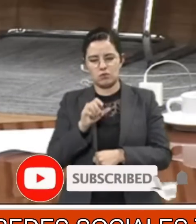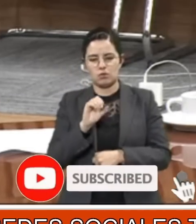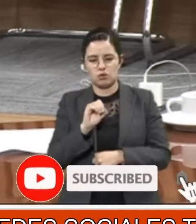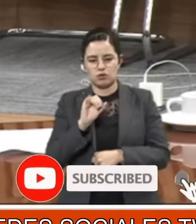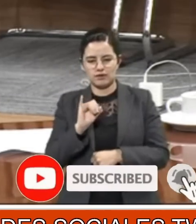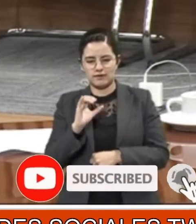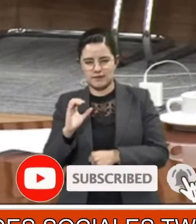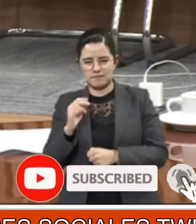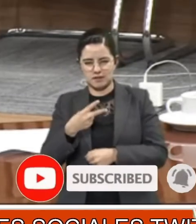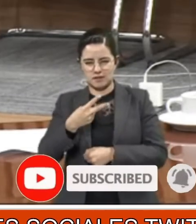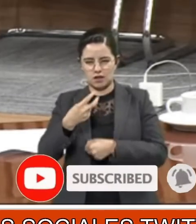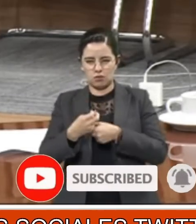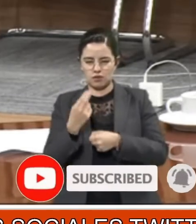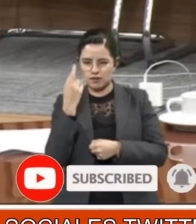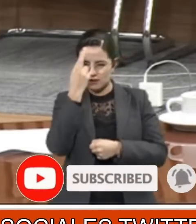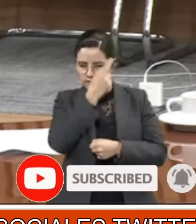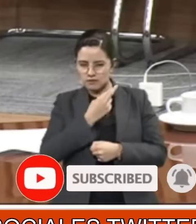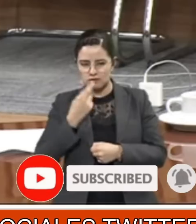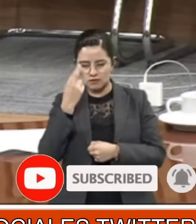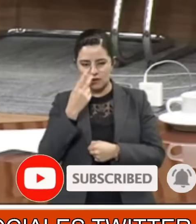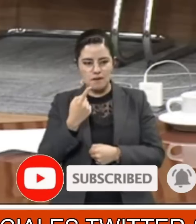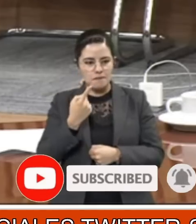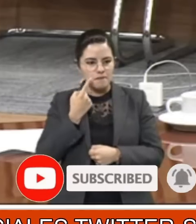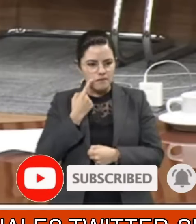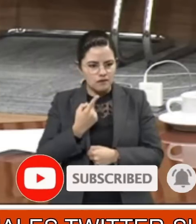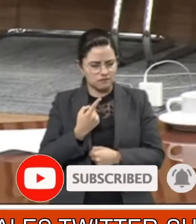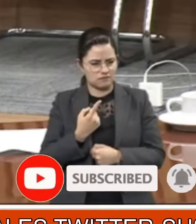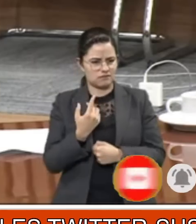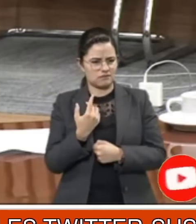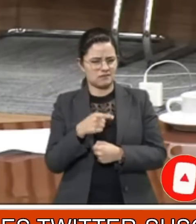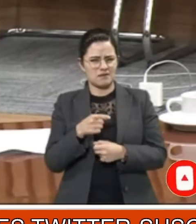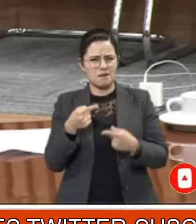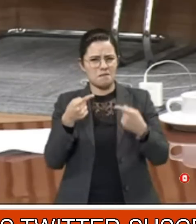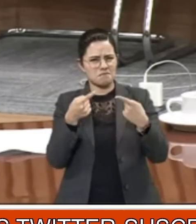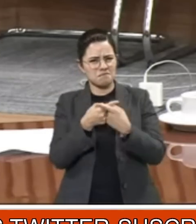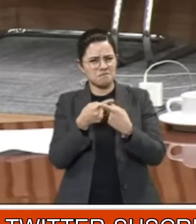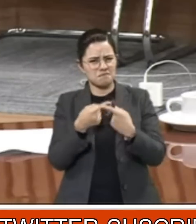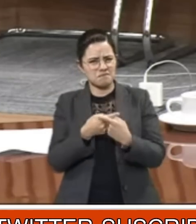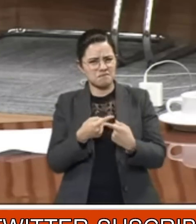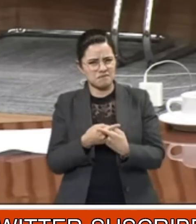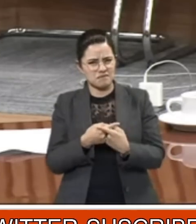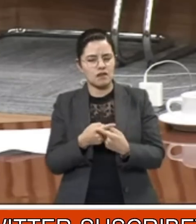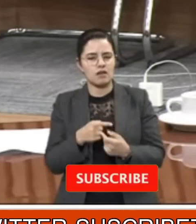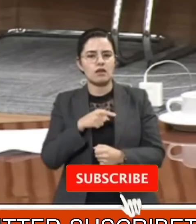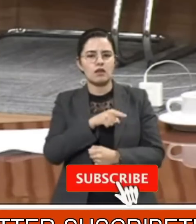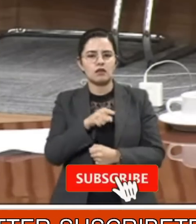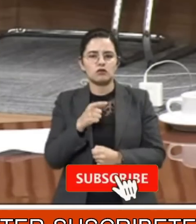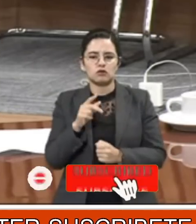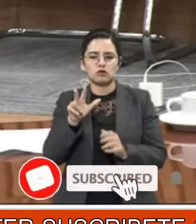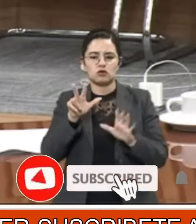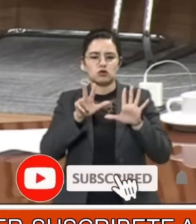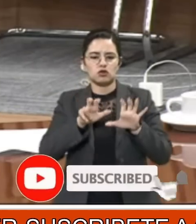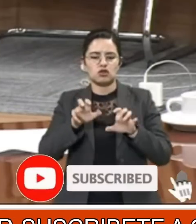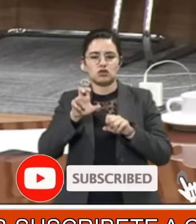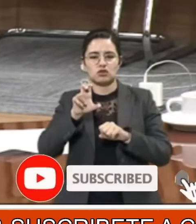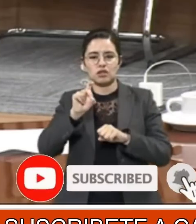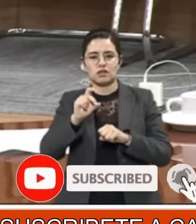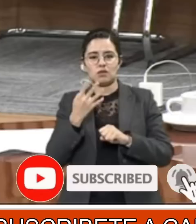1.300 millones de pesos de los 4.813 que se revisaron. Peor aún, a sabiendas de